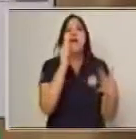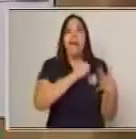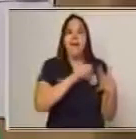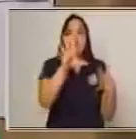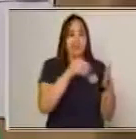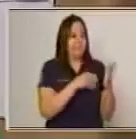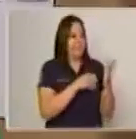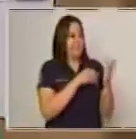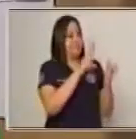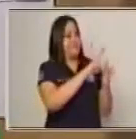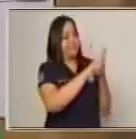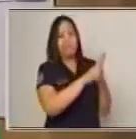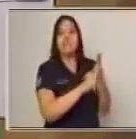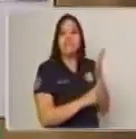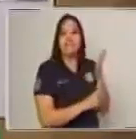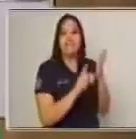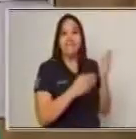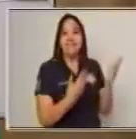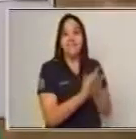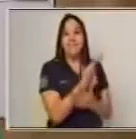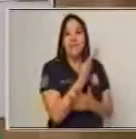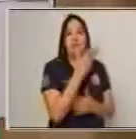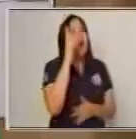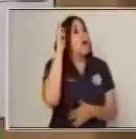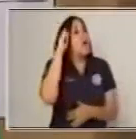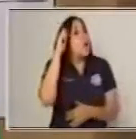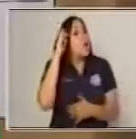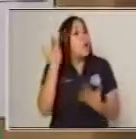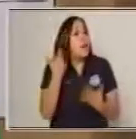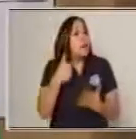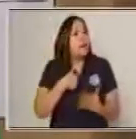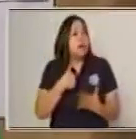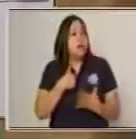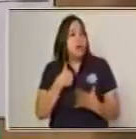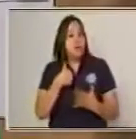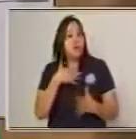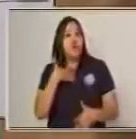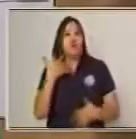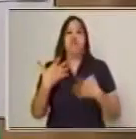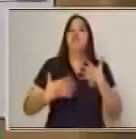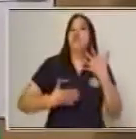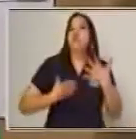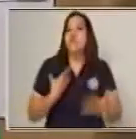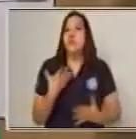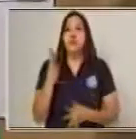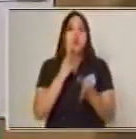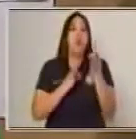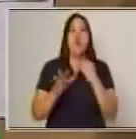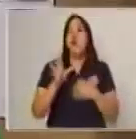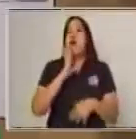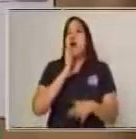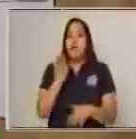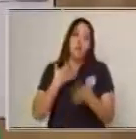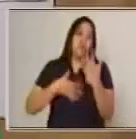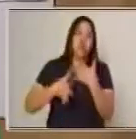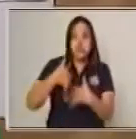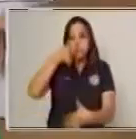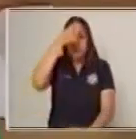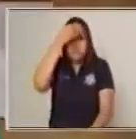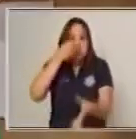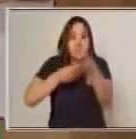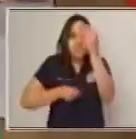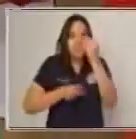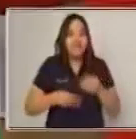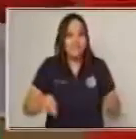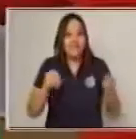nuestro vocabulario, porque recuérdense que la manera en que nosotros nos expresamos dice mucho de quiénes somos.